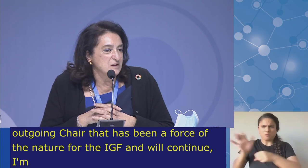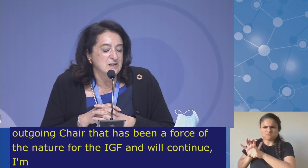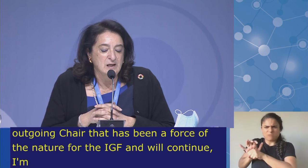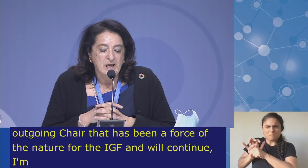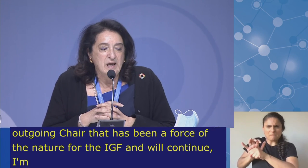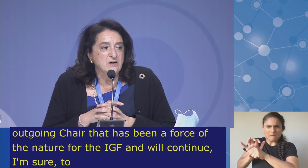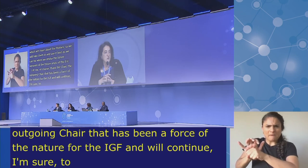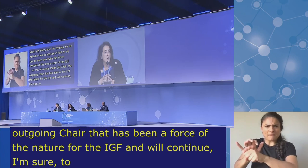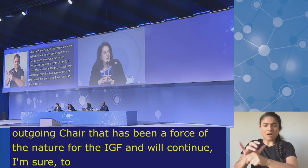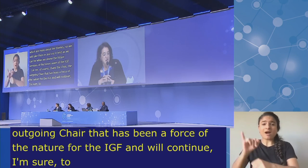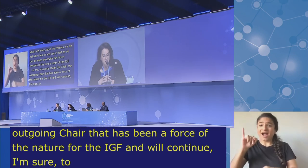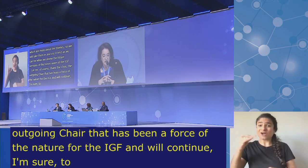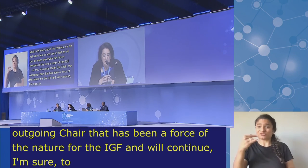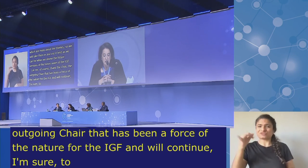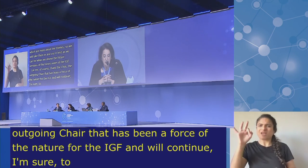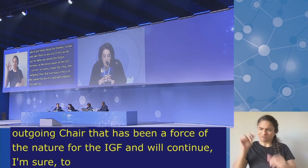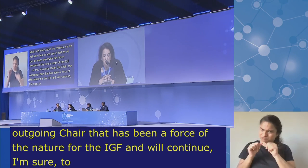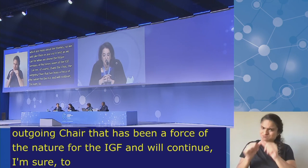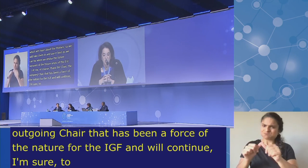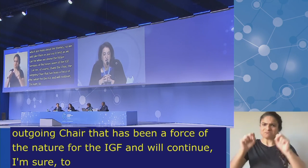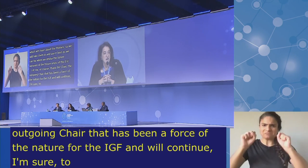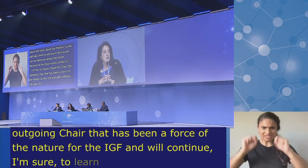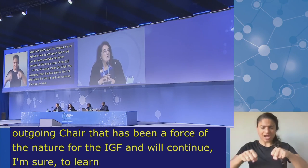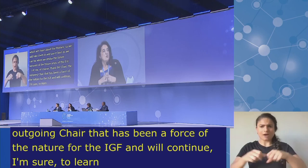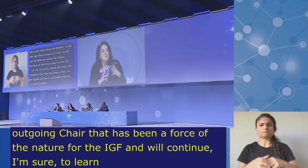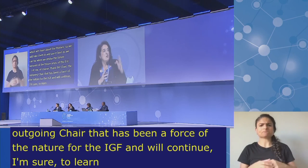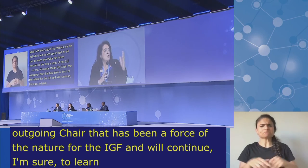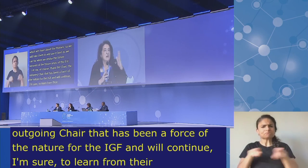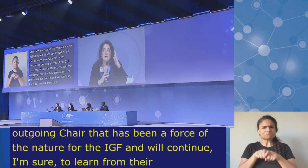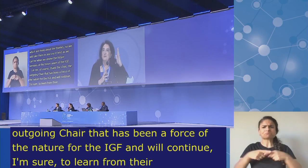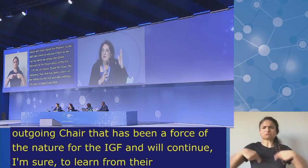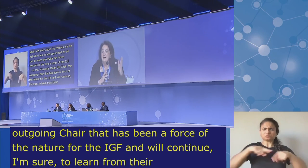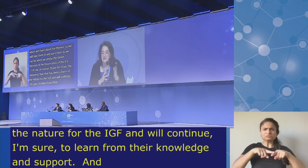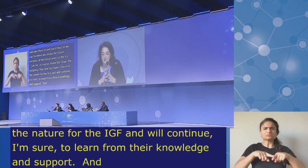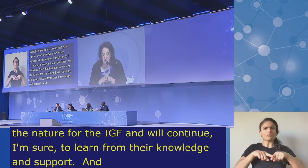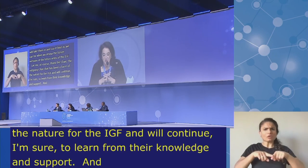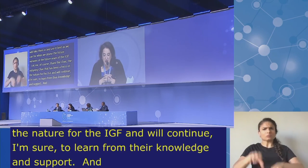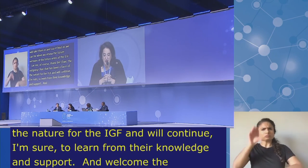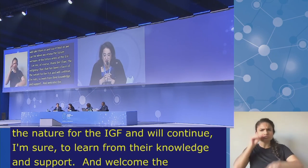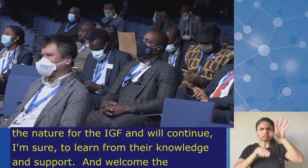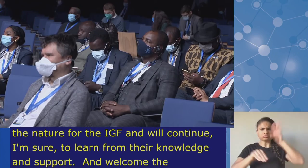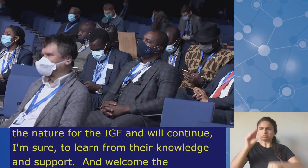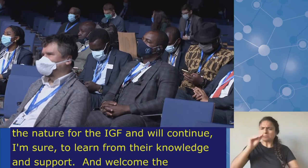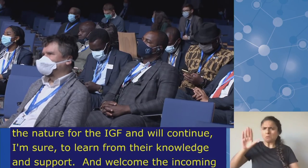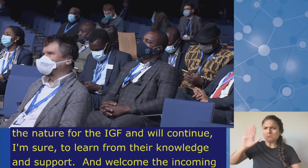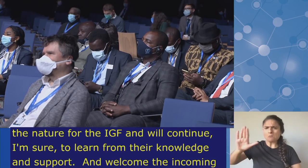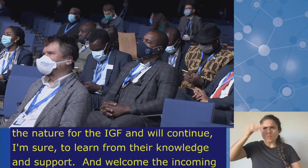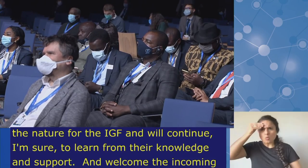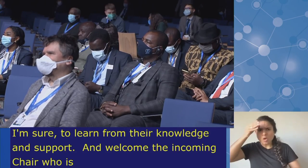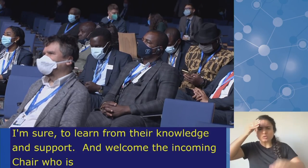antecesor. Seguiremos el camino que nos ha marcado y me gustaría